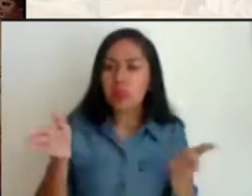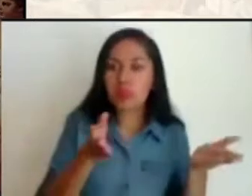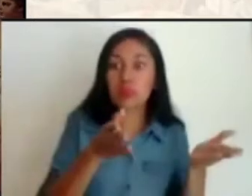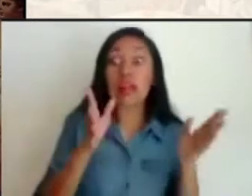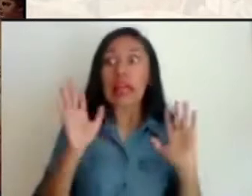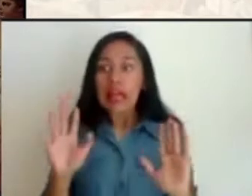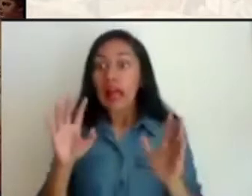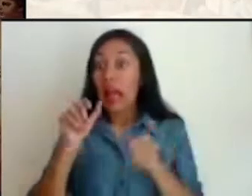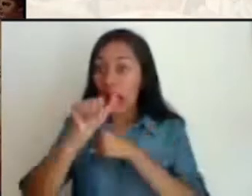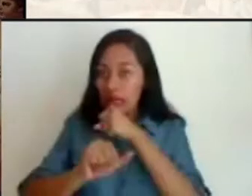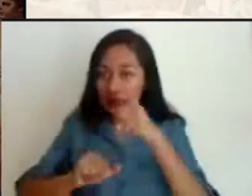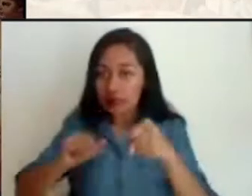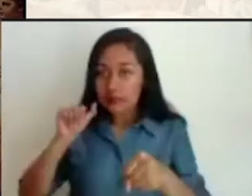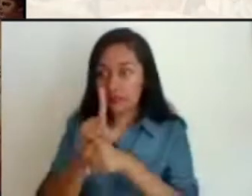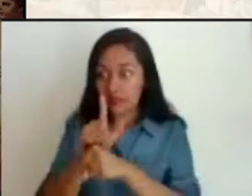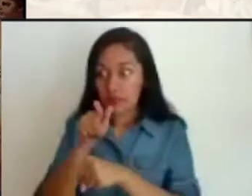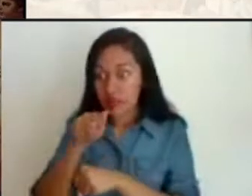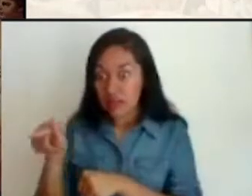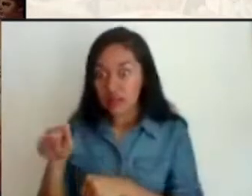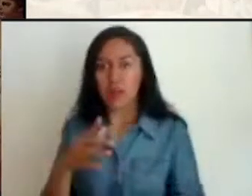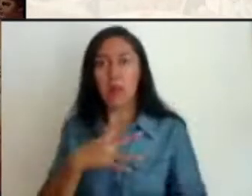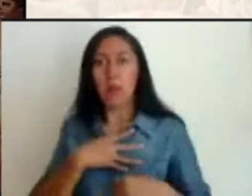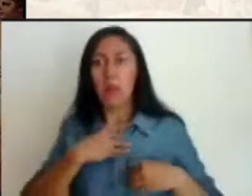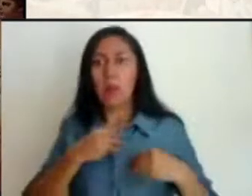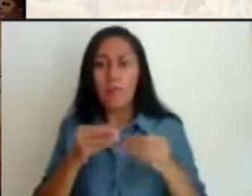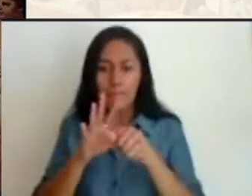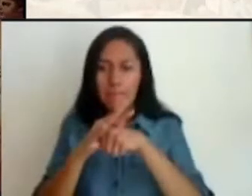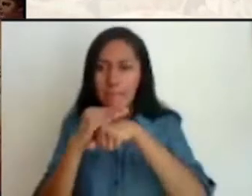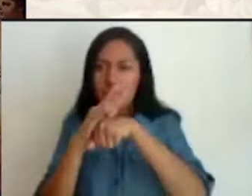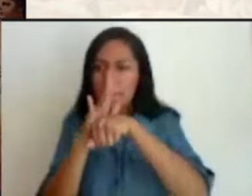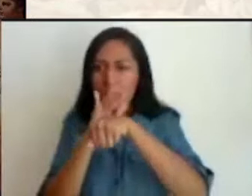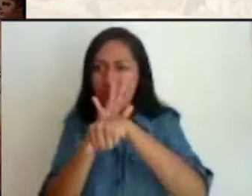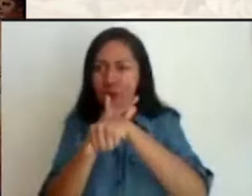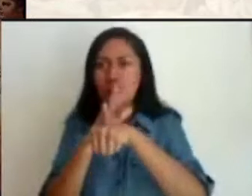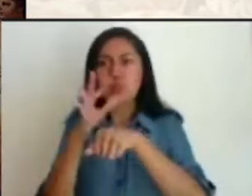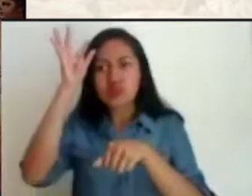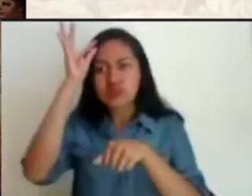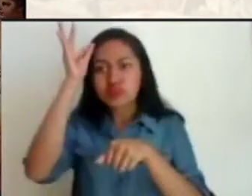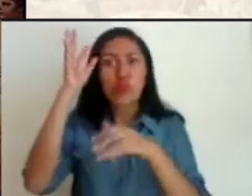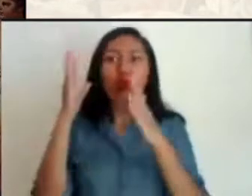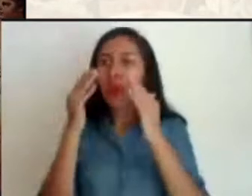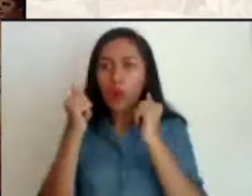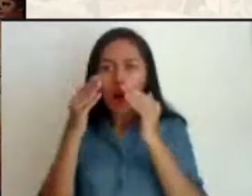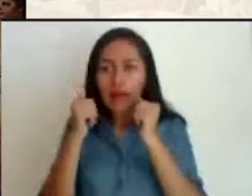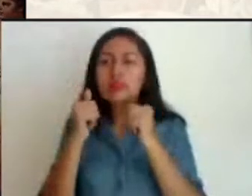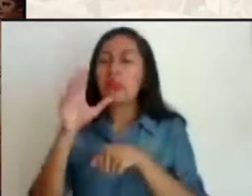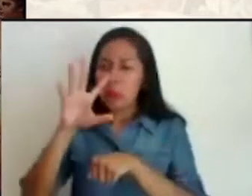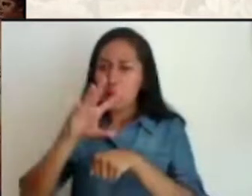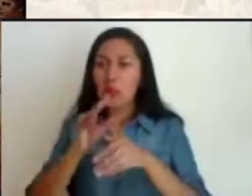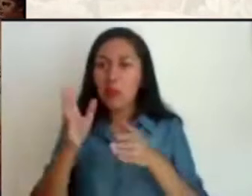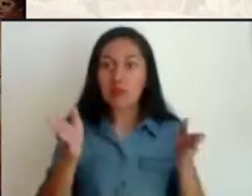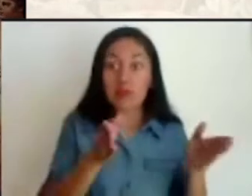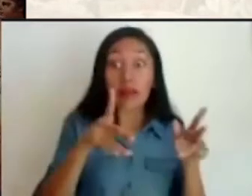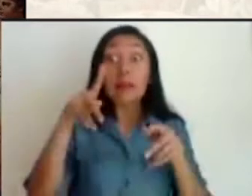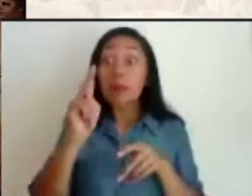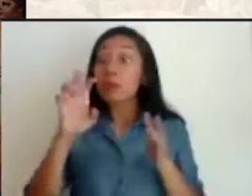gatos porque se pensaba que en el pelo de ellos podía estar el miasma. Ahora sabemos que en el pelo de